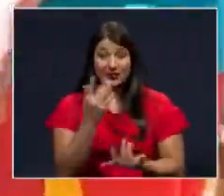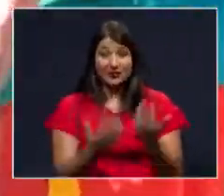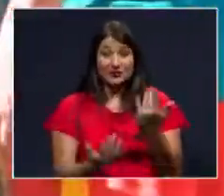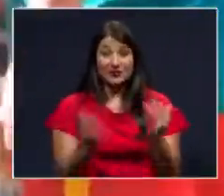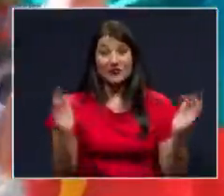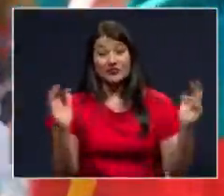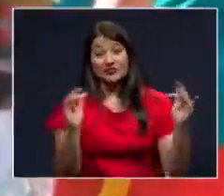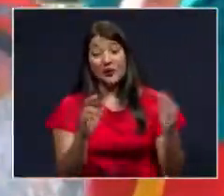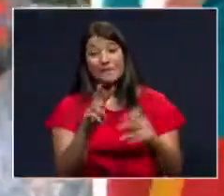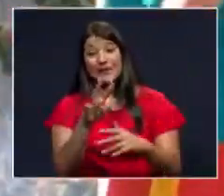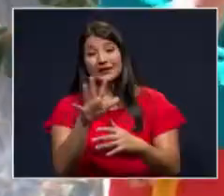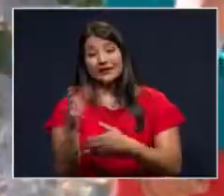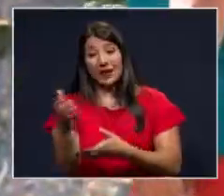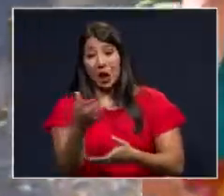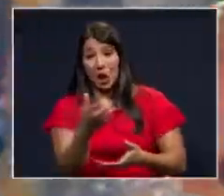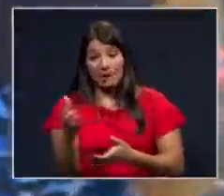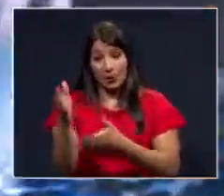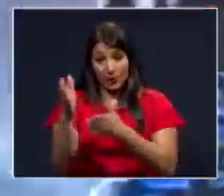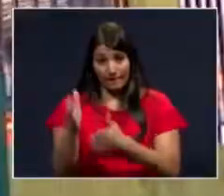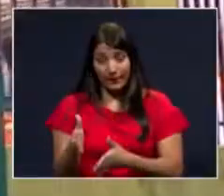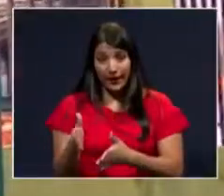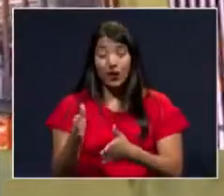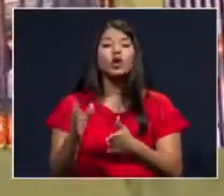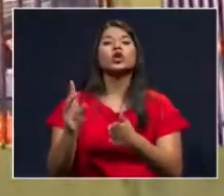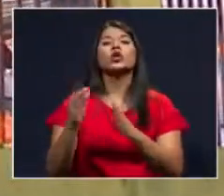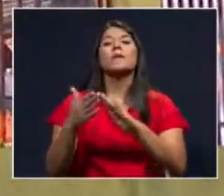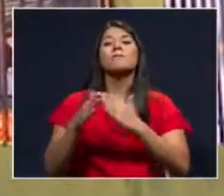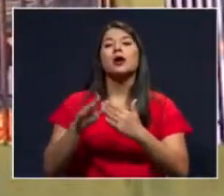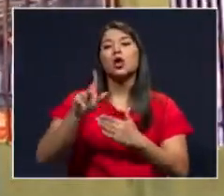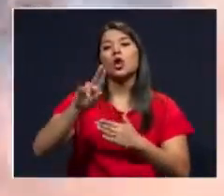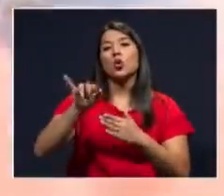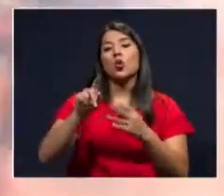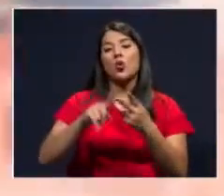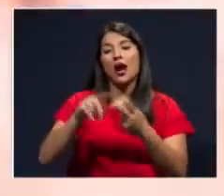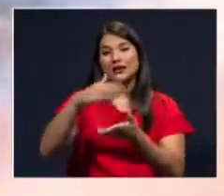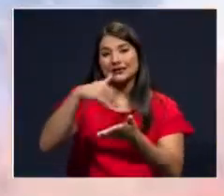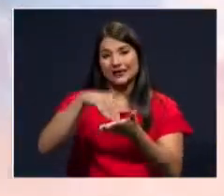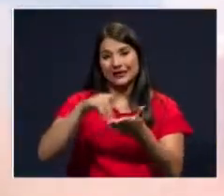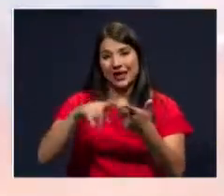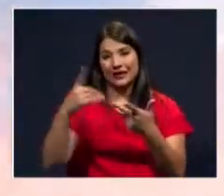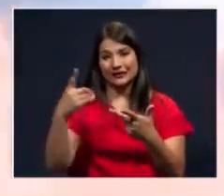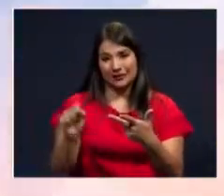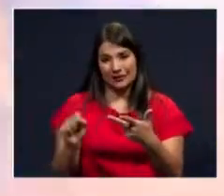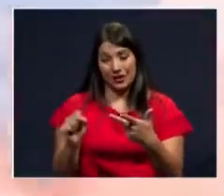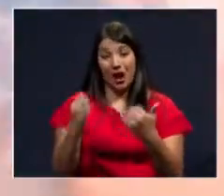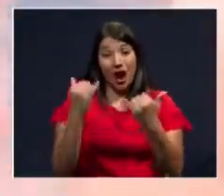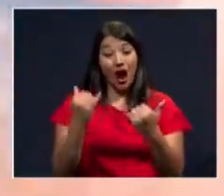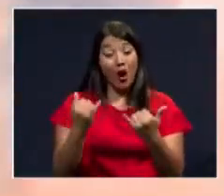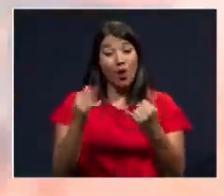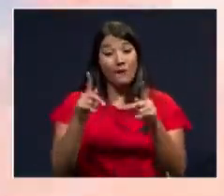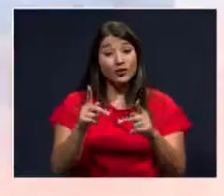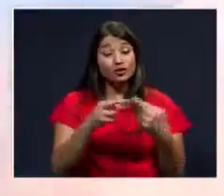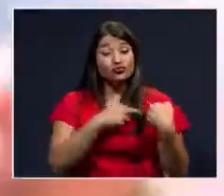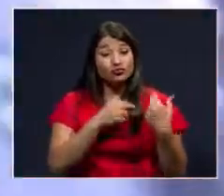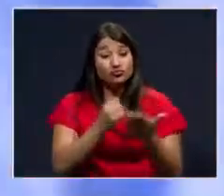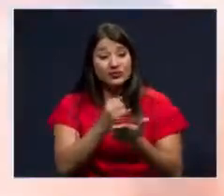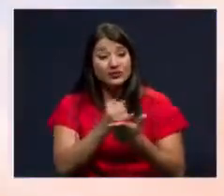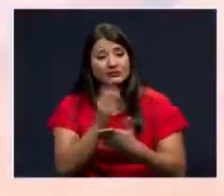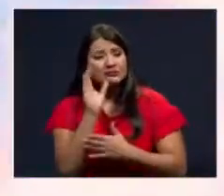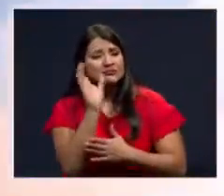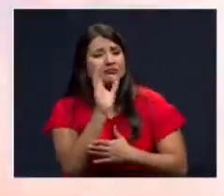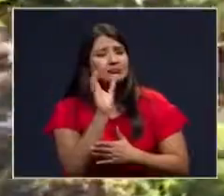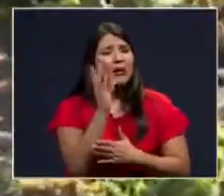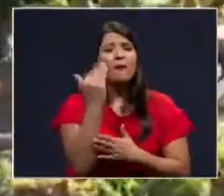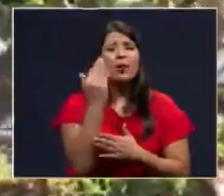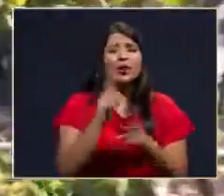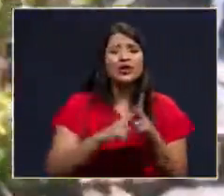menos 25 bomberos de las estaciones de Barrio Luján, Estación Central y Desamparados. Ahora los investigadores determinarán dónde y por